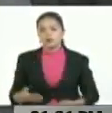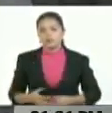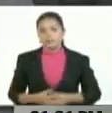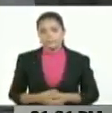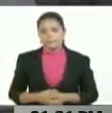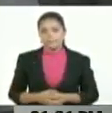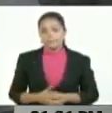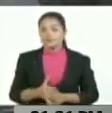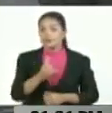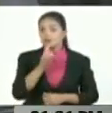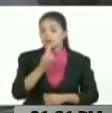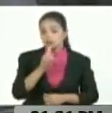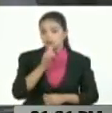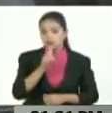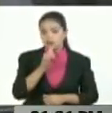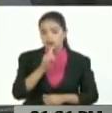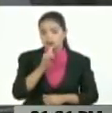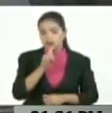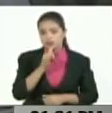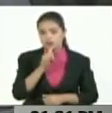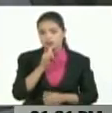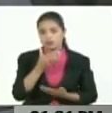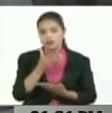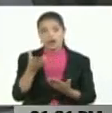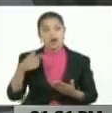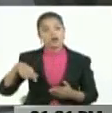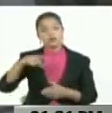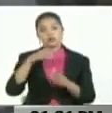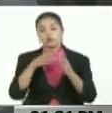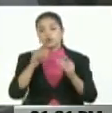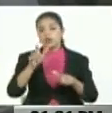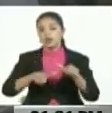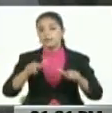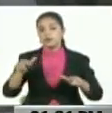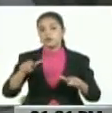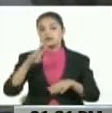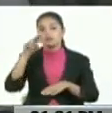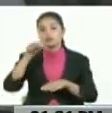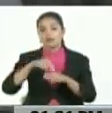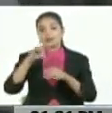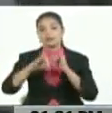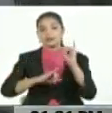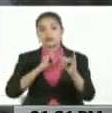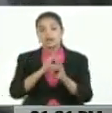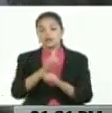de informar a la colectividad, tanto nacional como internacional,